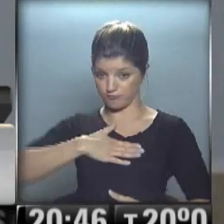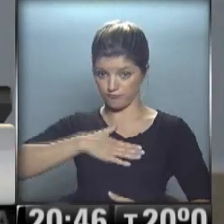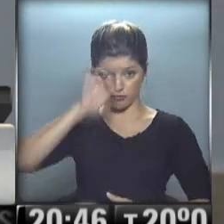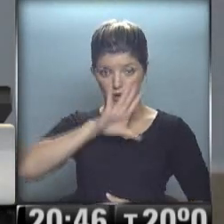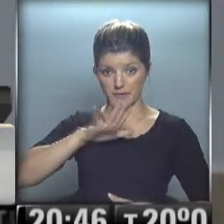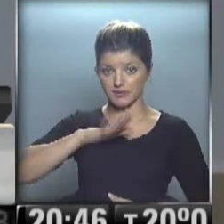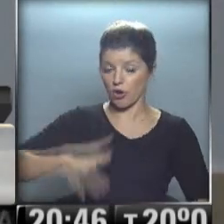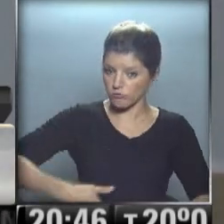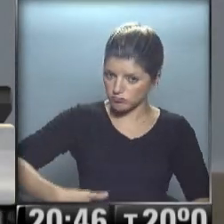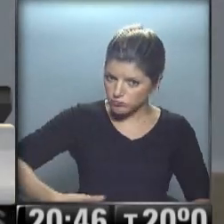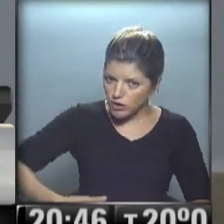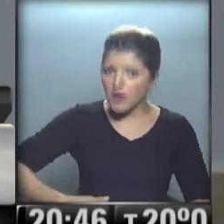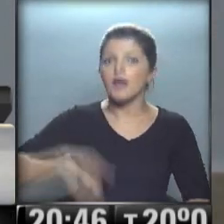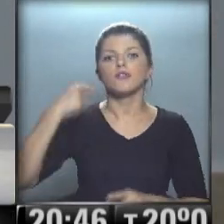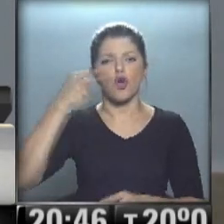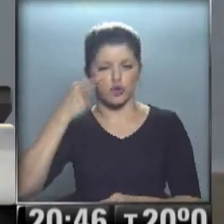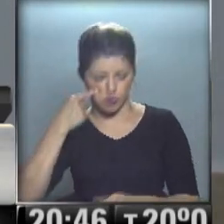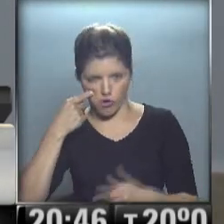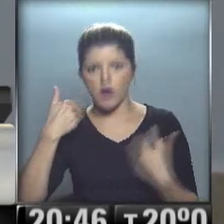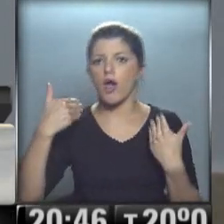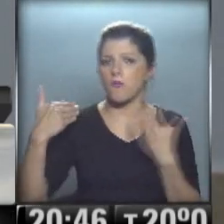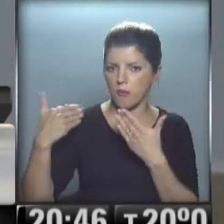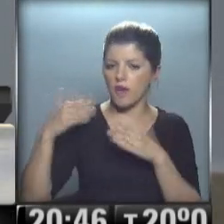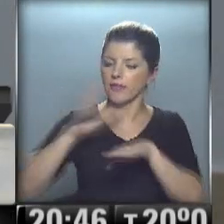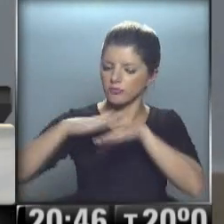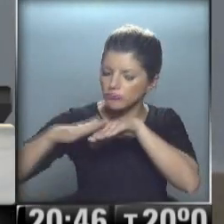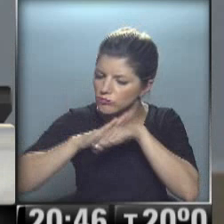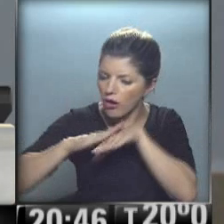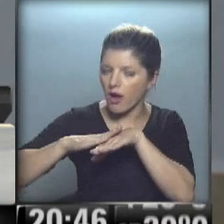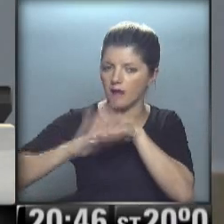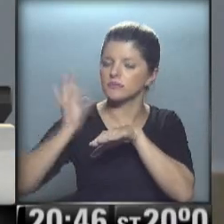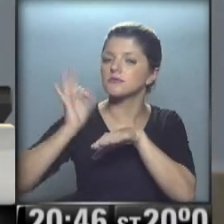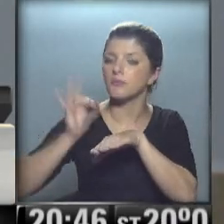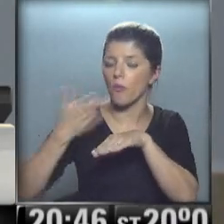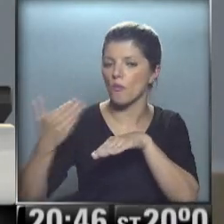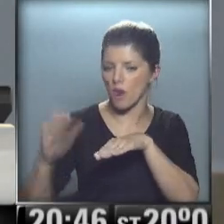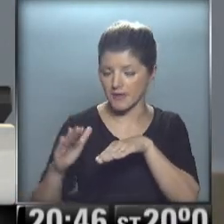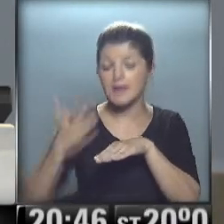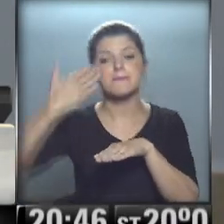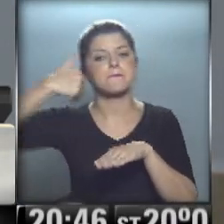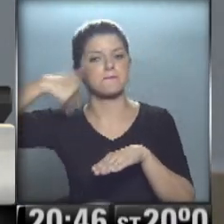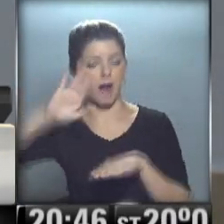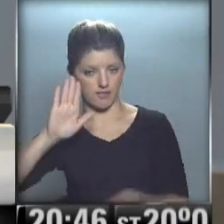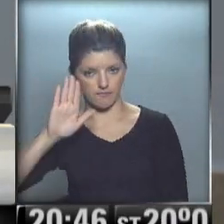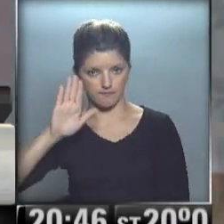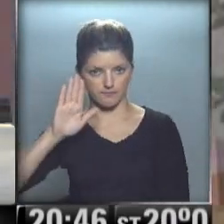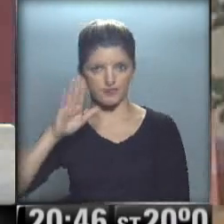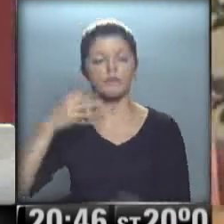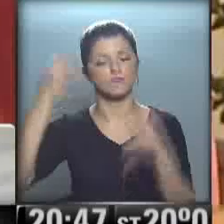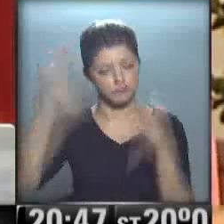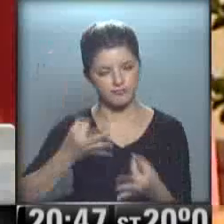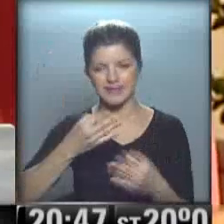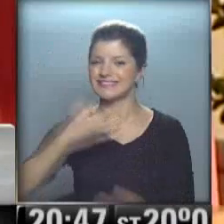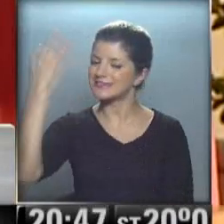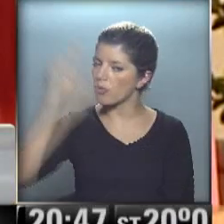con tocárselo se lo controla, lo puede palpar, lo puede tocar y sobre todo que es eficaz y es